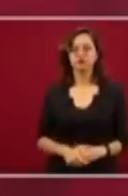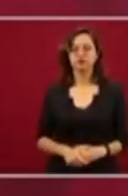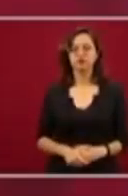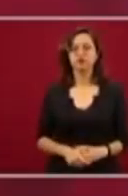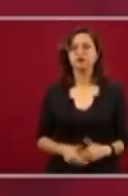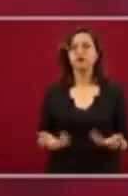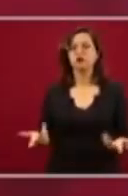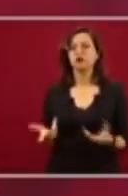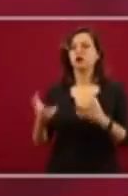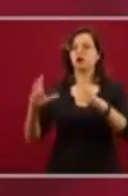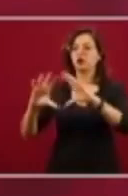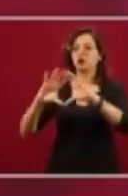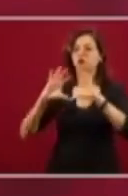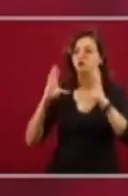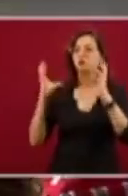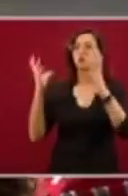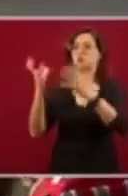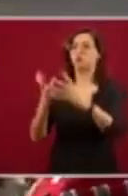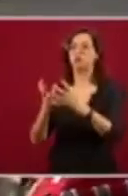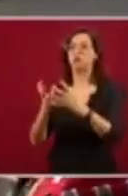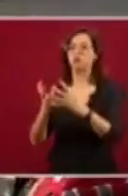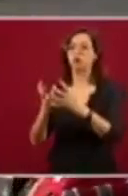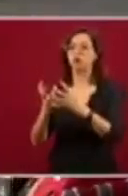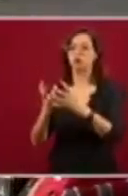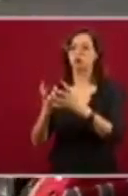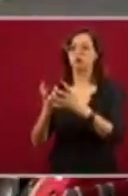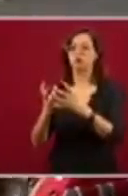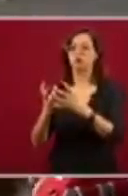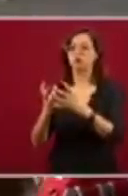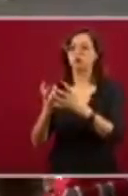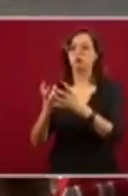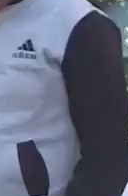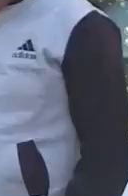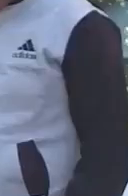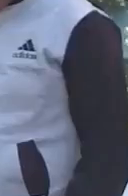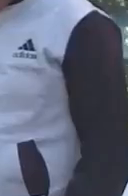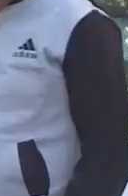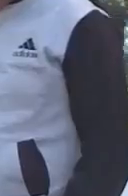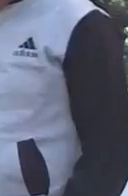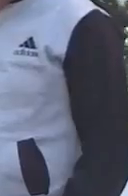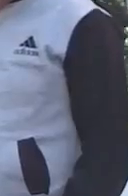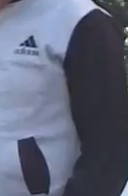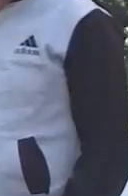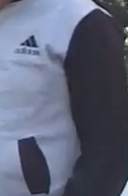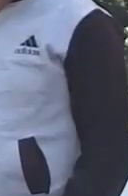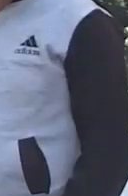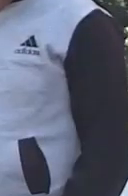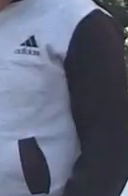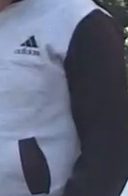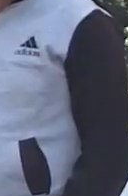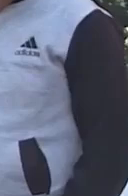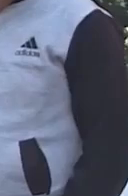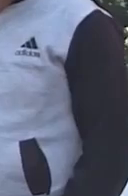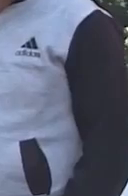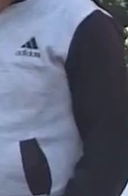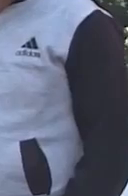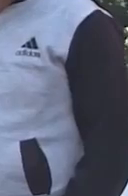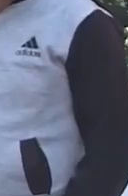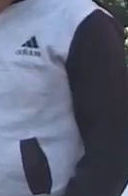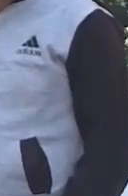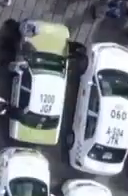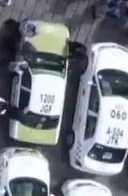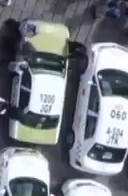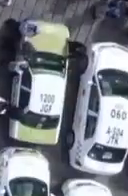El gobierno de México suspendió este martes actividades laborales que signifiquen movilización de personas en espacios públicos. Sin